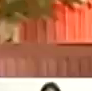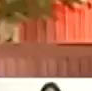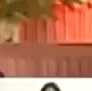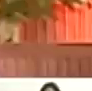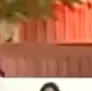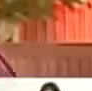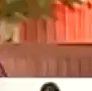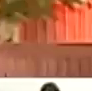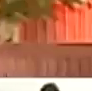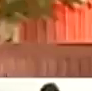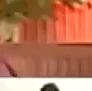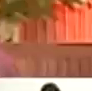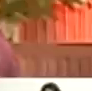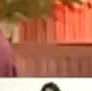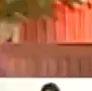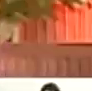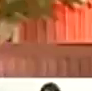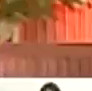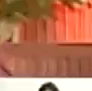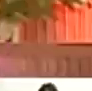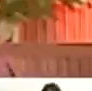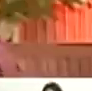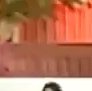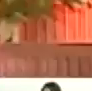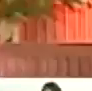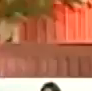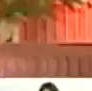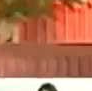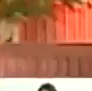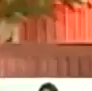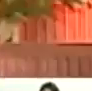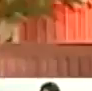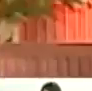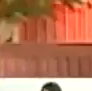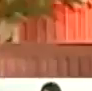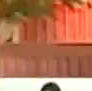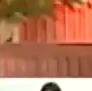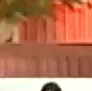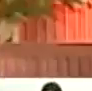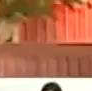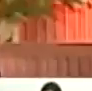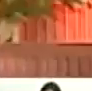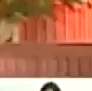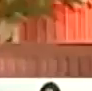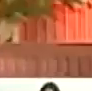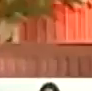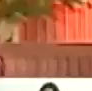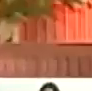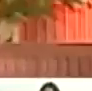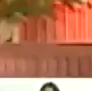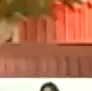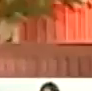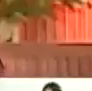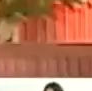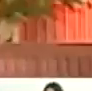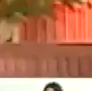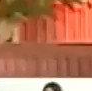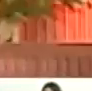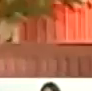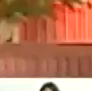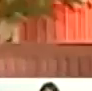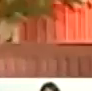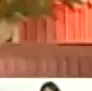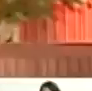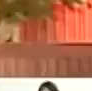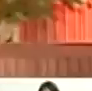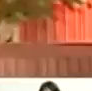Nosotros tenemos que estar en ofensiva contra los corruptos, los bandidos, los malvivientes, los delincuentes, los